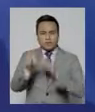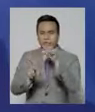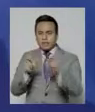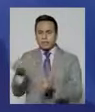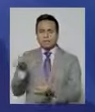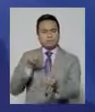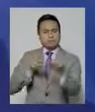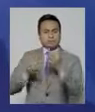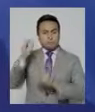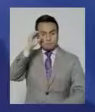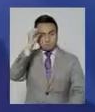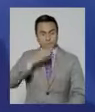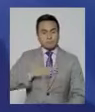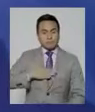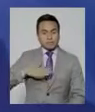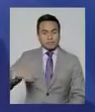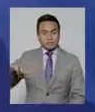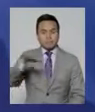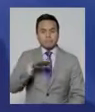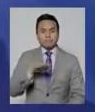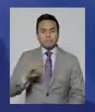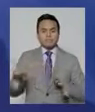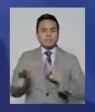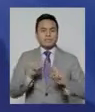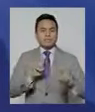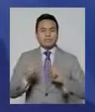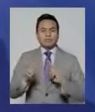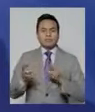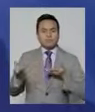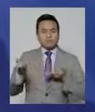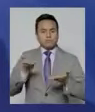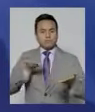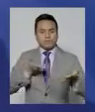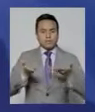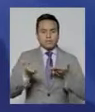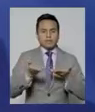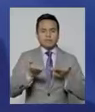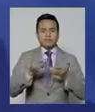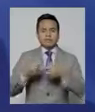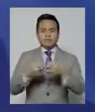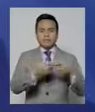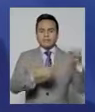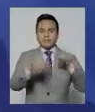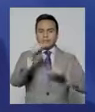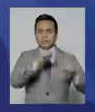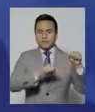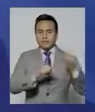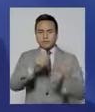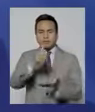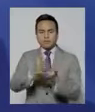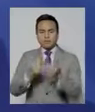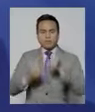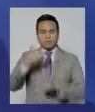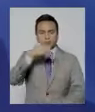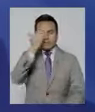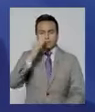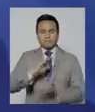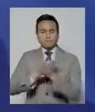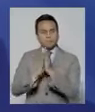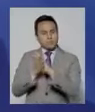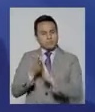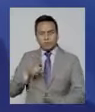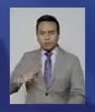que quiere opinar, tener una relación muy fluida con las sociedades científicas, con los colegios profesionales,